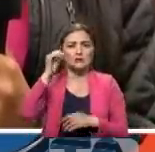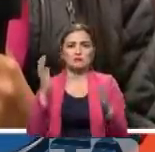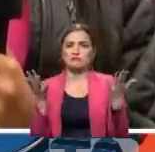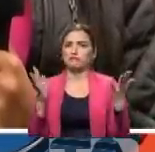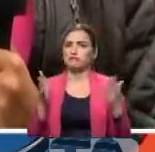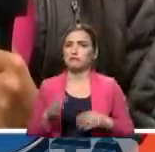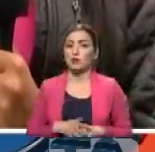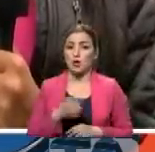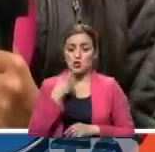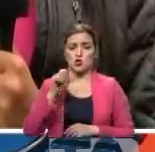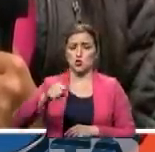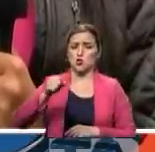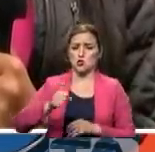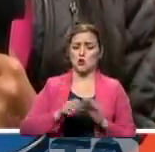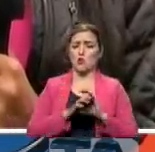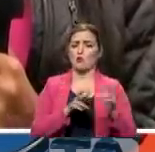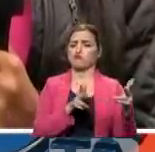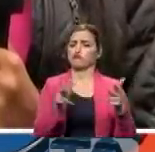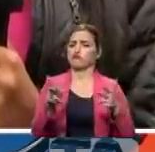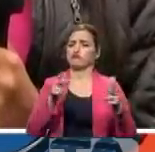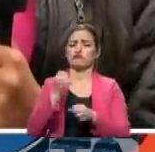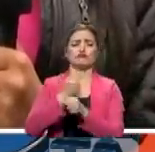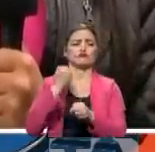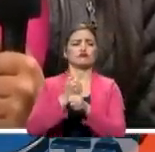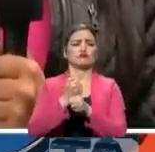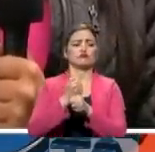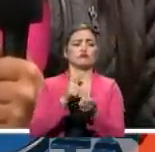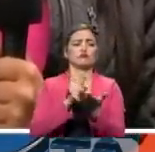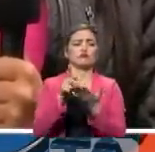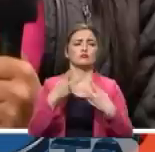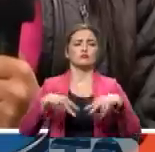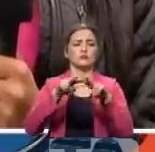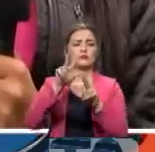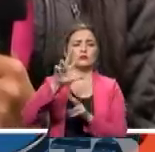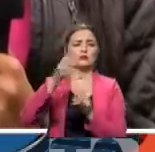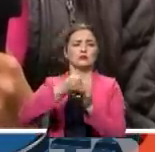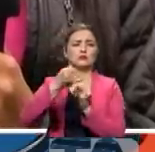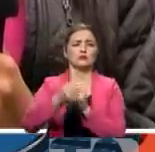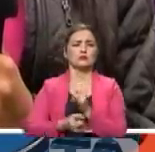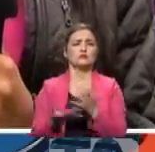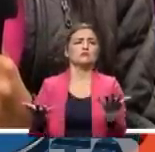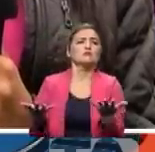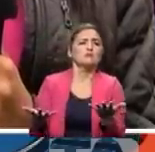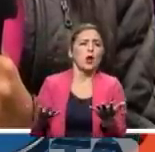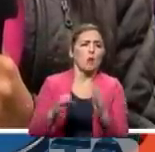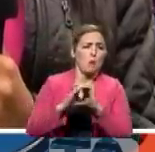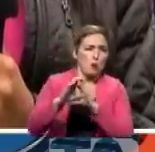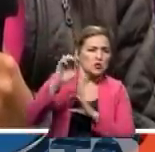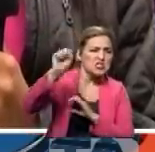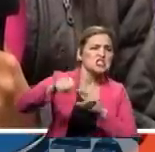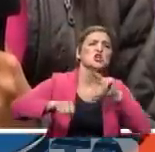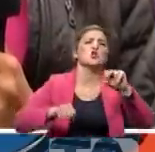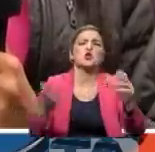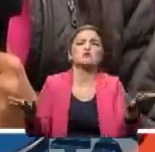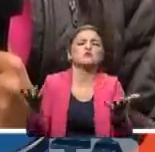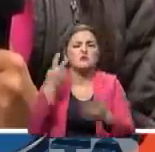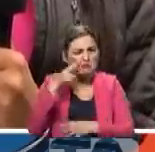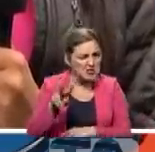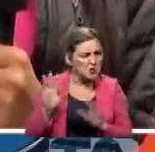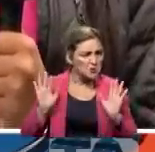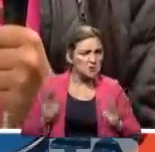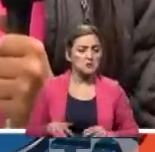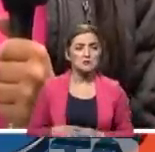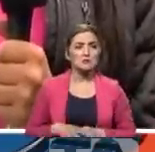que saldrían a las calles, eso sí, a trabajar con una tarifa de 35 centavos. ¿Cuál es la situación en la calle? ¿Has observado unidades de transporte